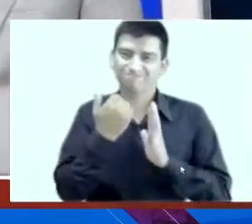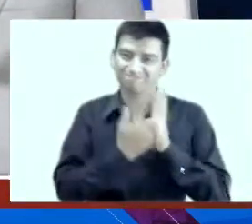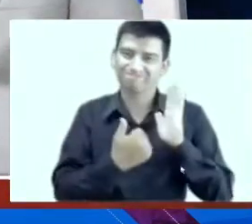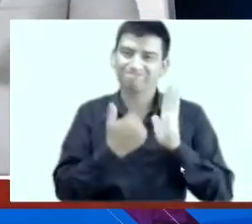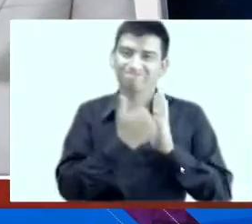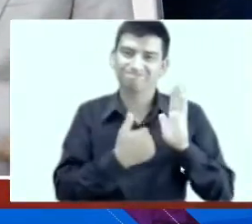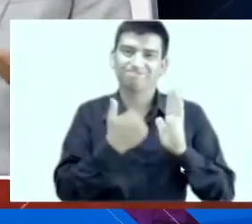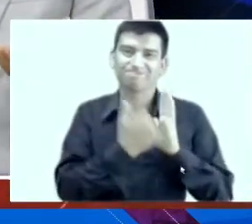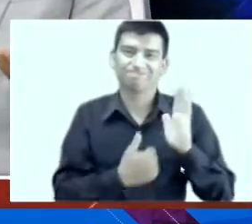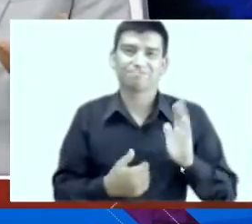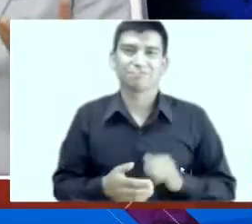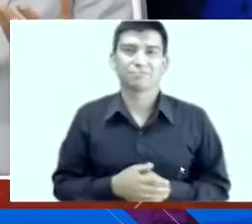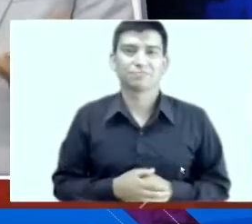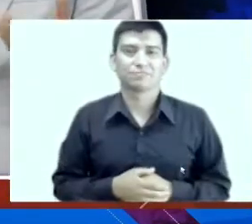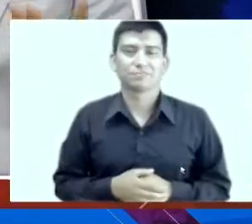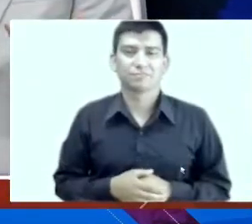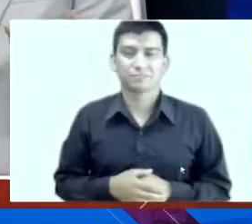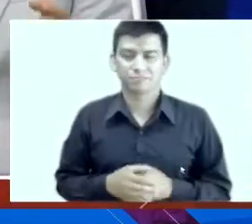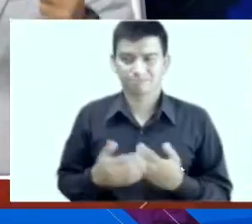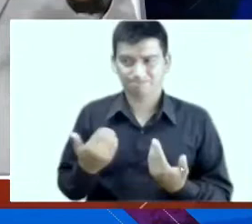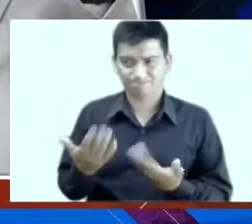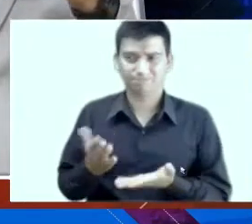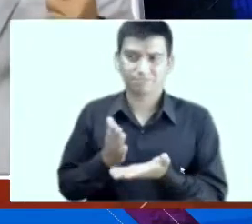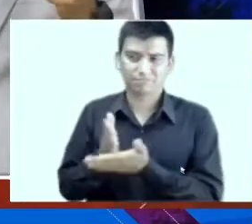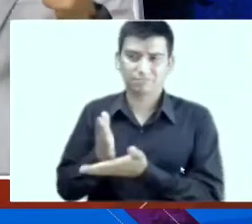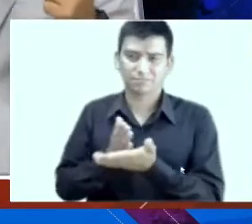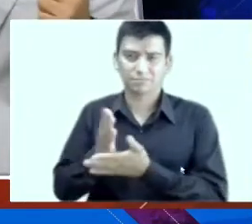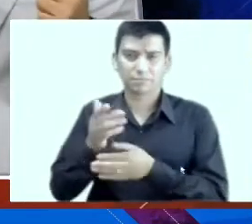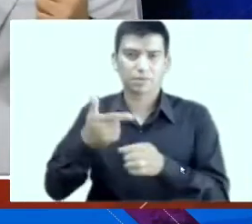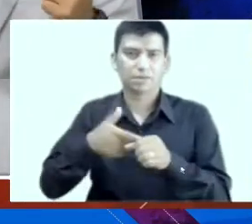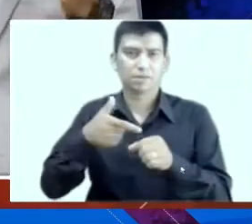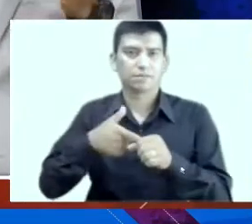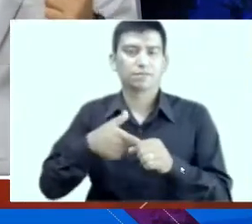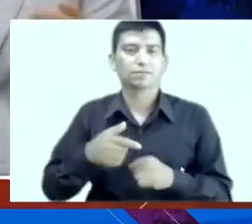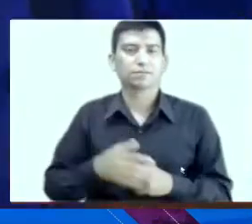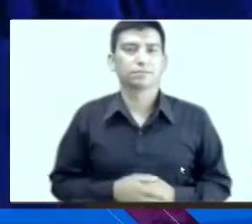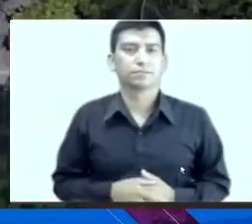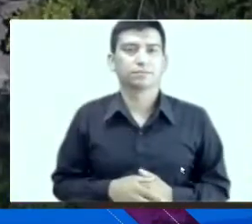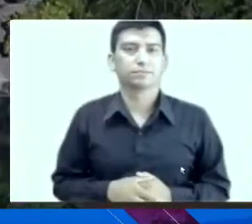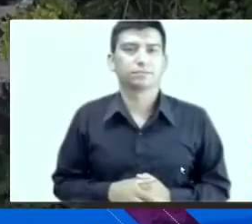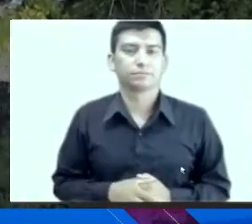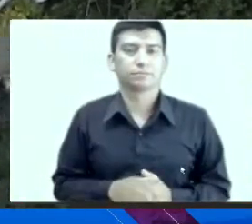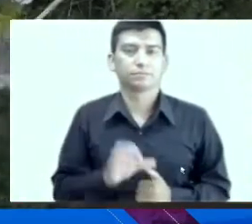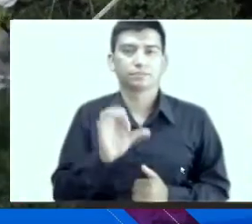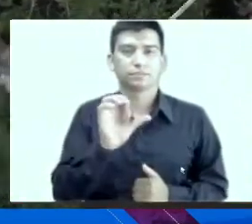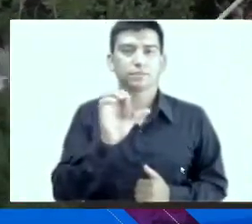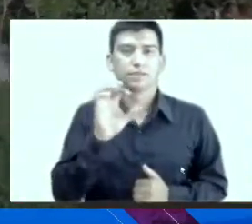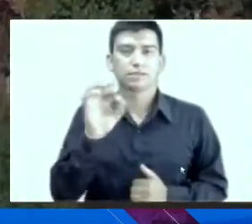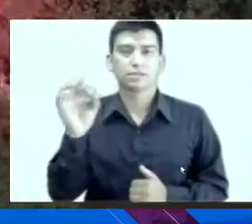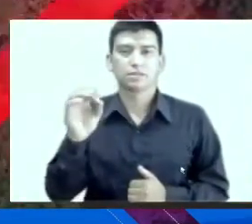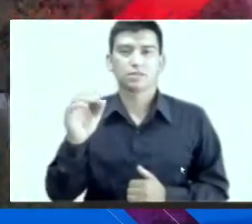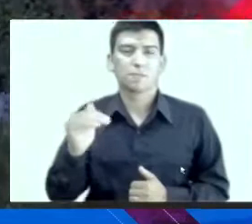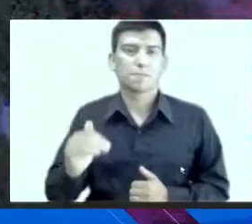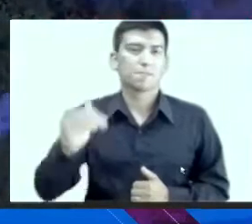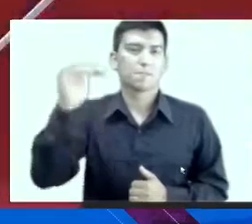de darles una mano a los empresarios del combustible, porque en el sector privado hablan de eso, 600 guaraníes por litro de